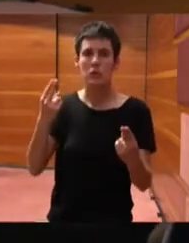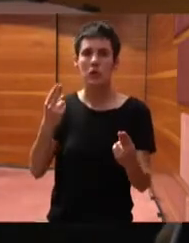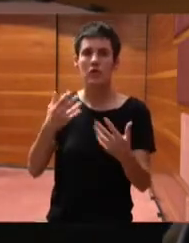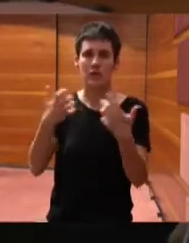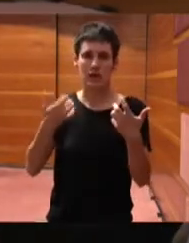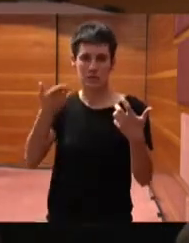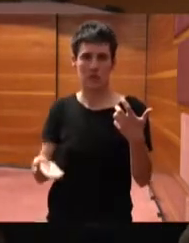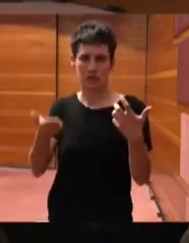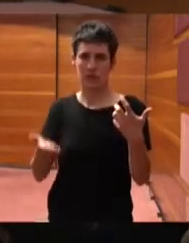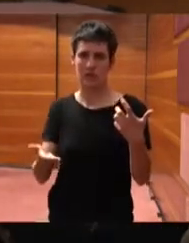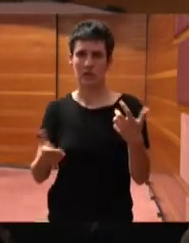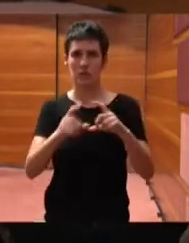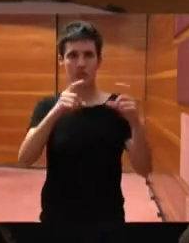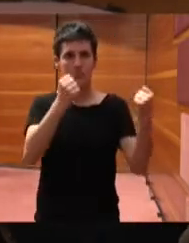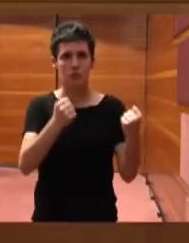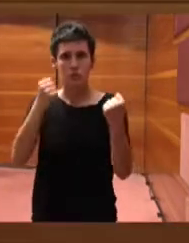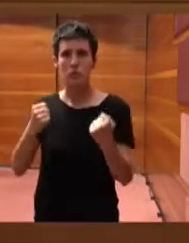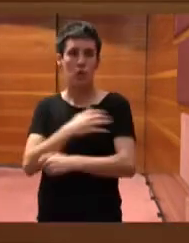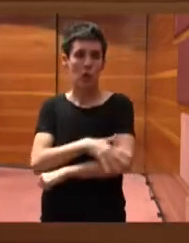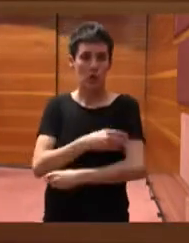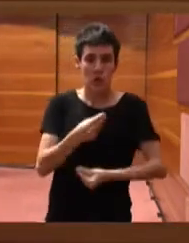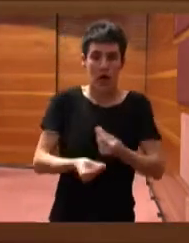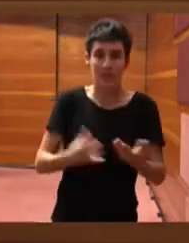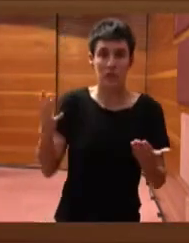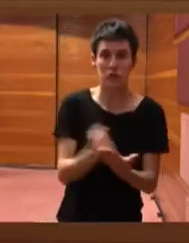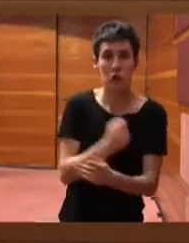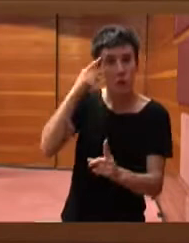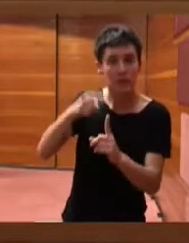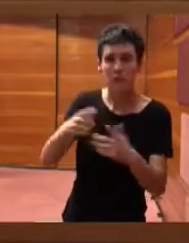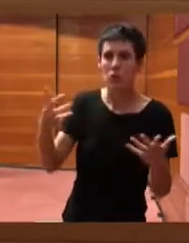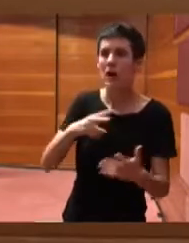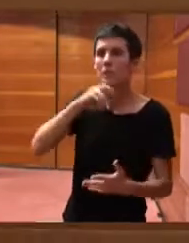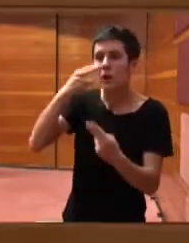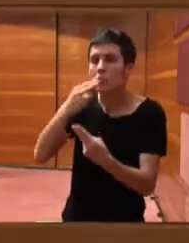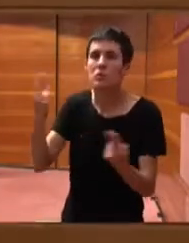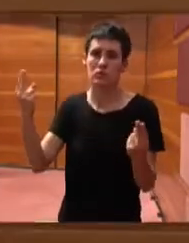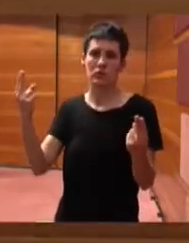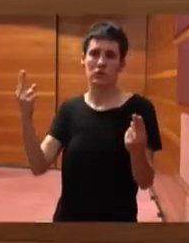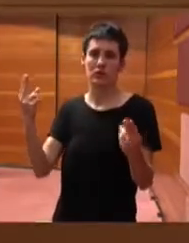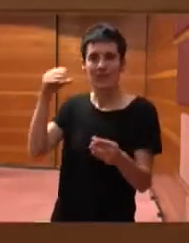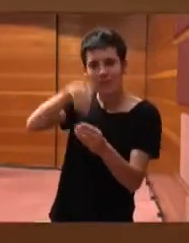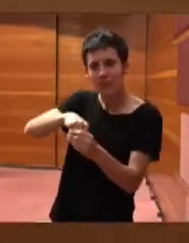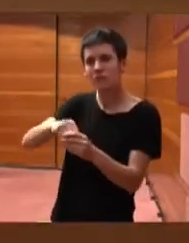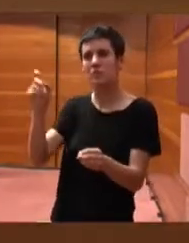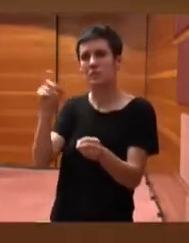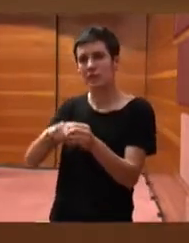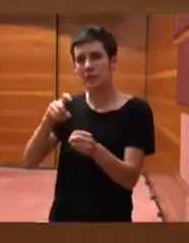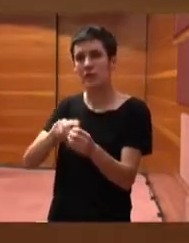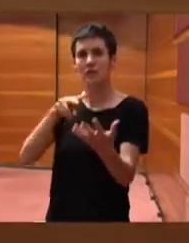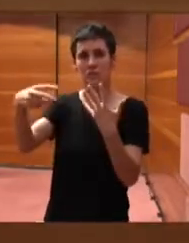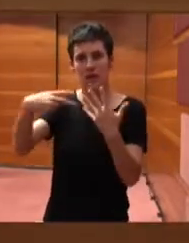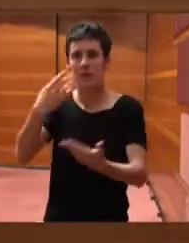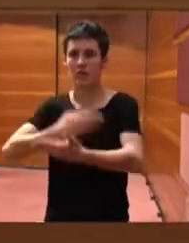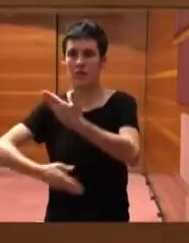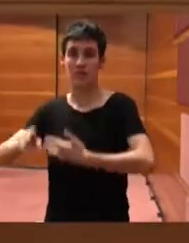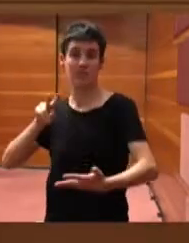hace la administración, todo lo que hacen los gobiernos, es tratar de buscar el valor público, incluida la participación y la transparencia y la colaboración. Si la participación